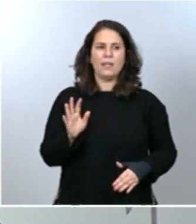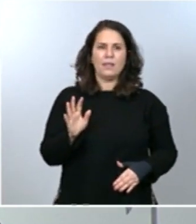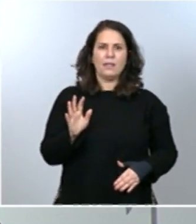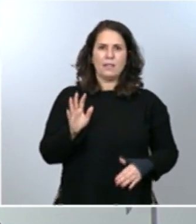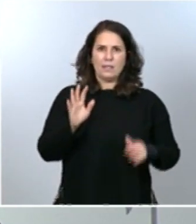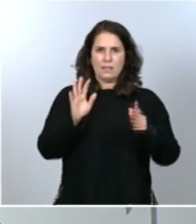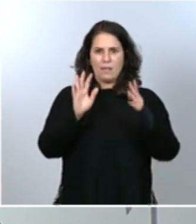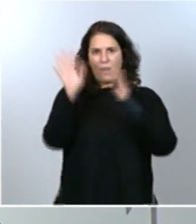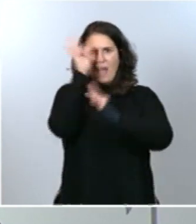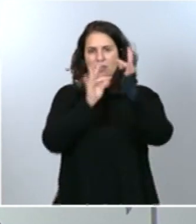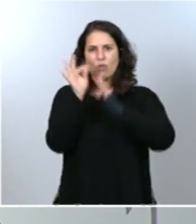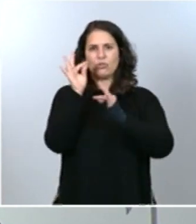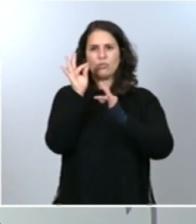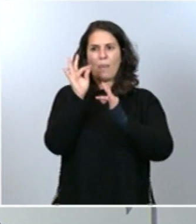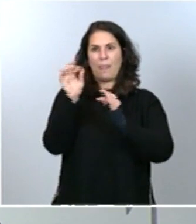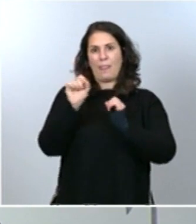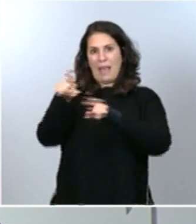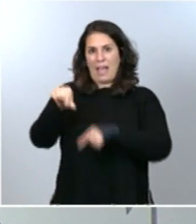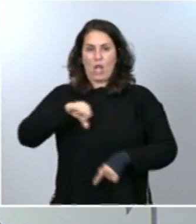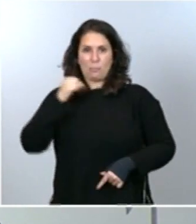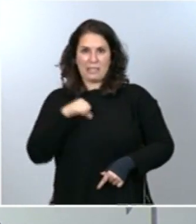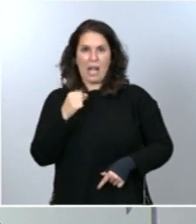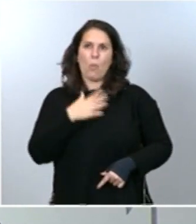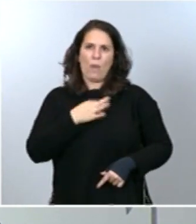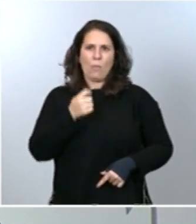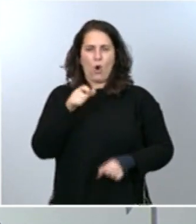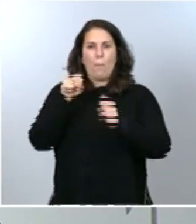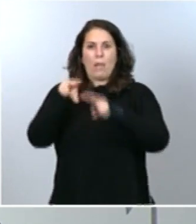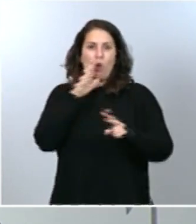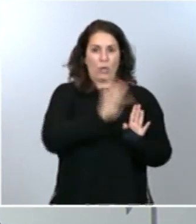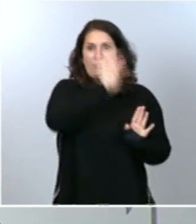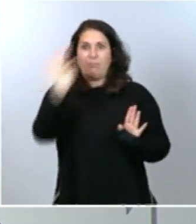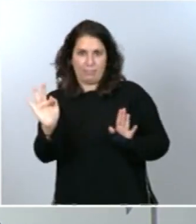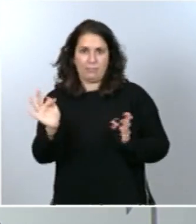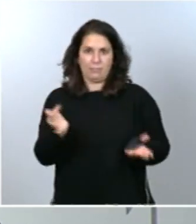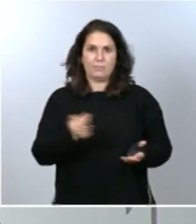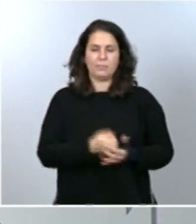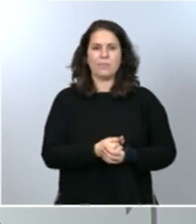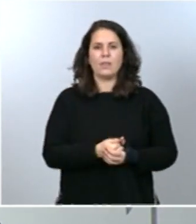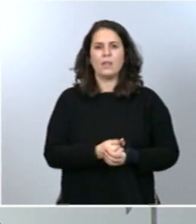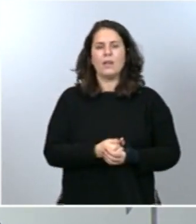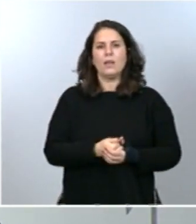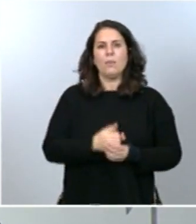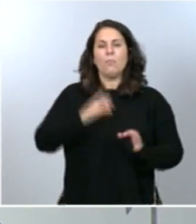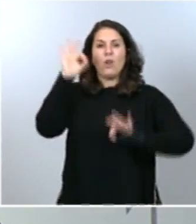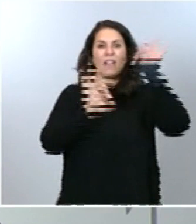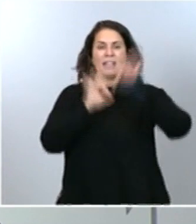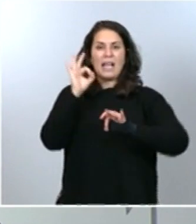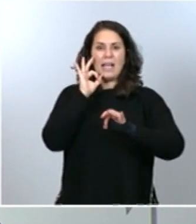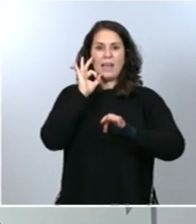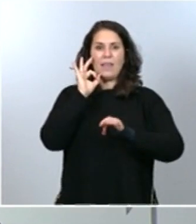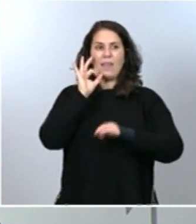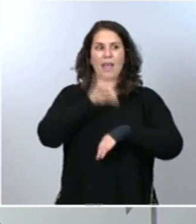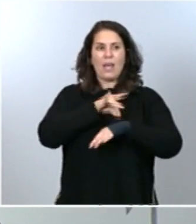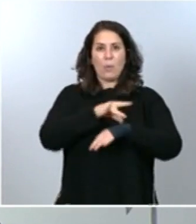asistenciales también comentarles que el porcentaje de positividad se mantiene en cifras similares a las de la semana